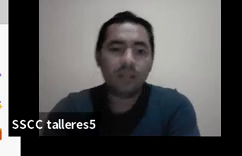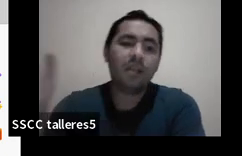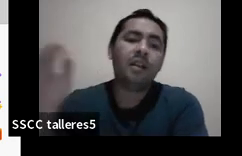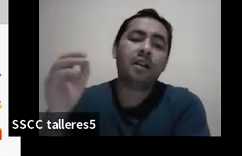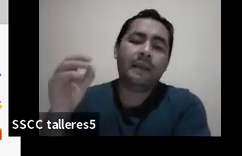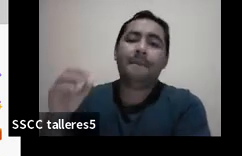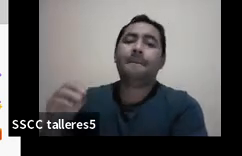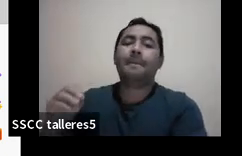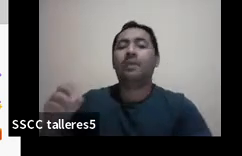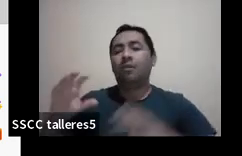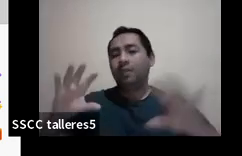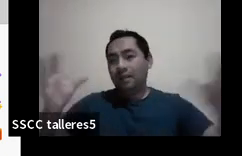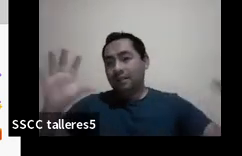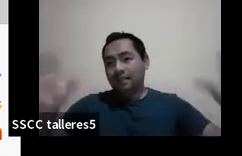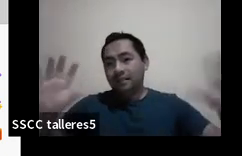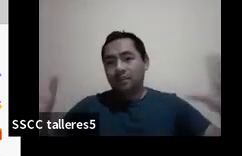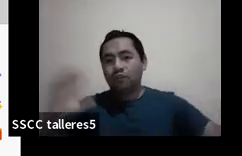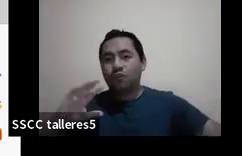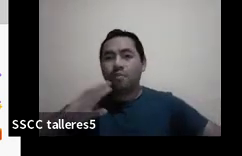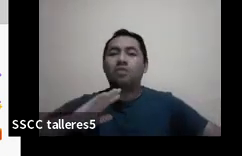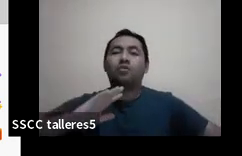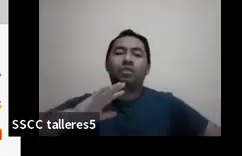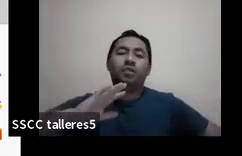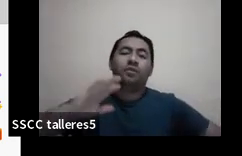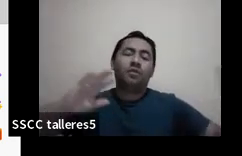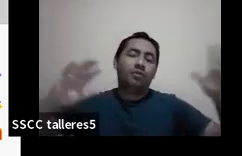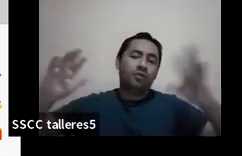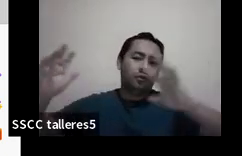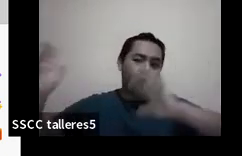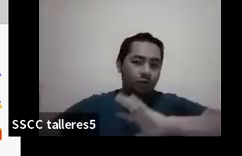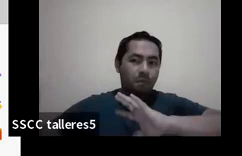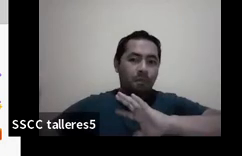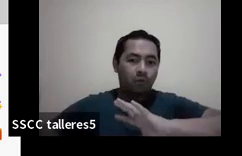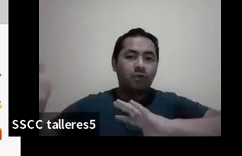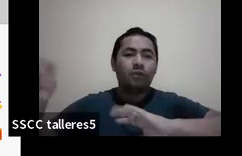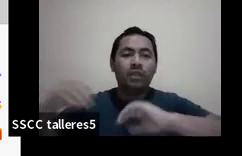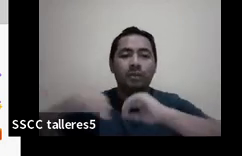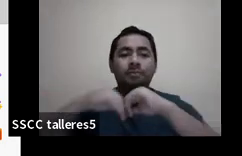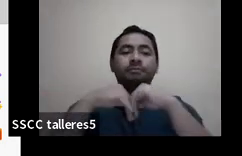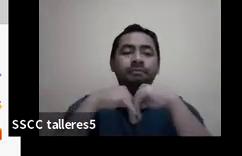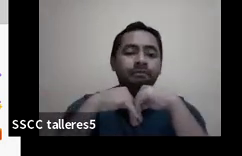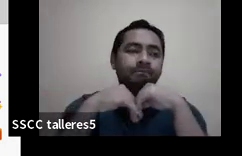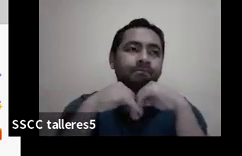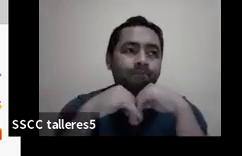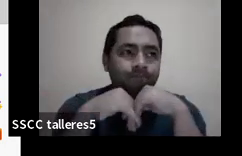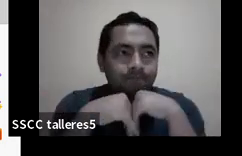post-locutivos, ¿ya? Ahora, ¿cuál es la característica de un sordo prelocutivo y un sordo